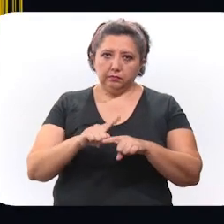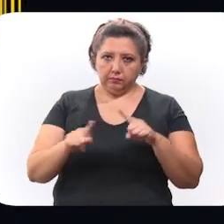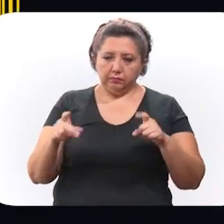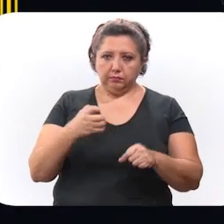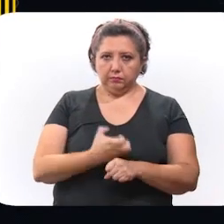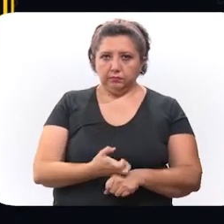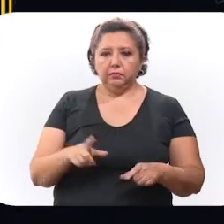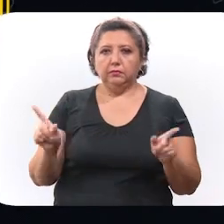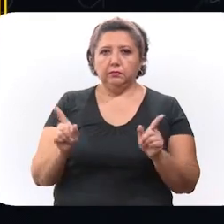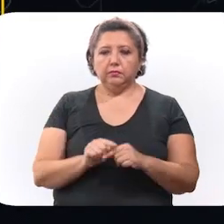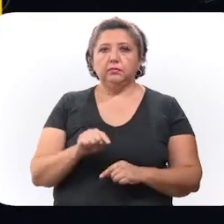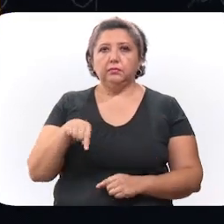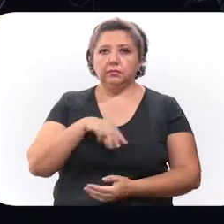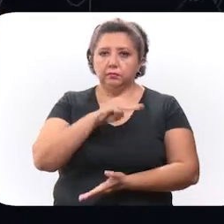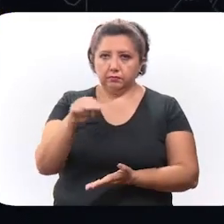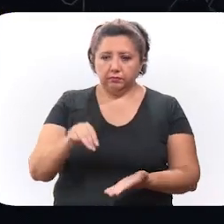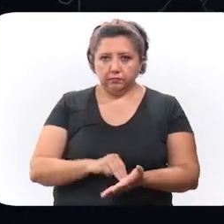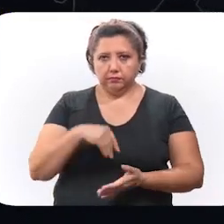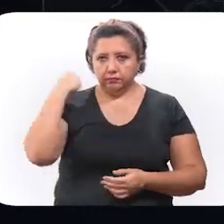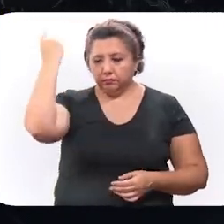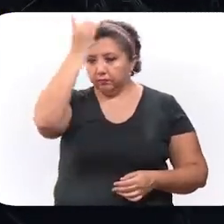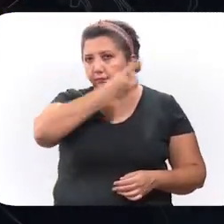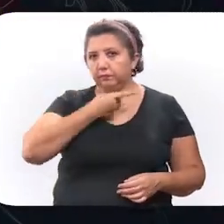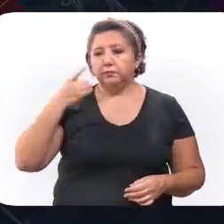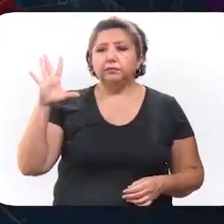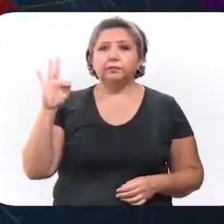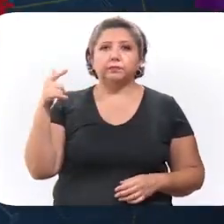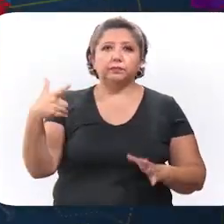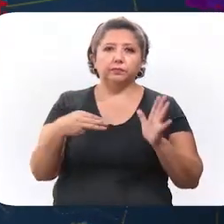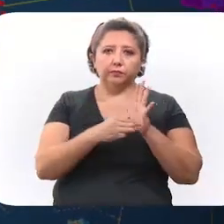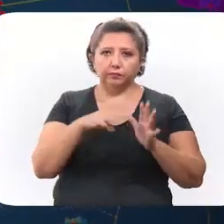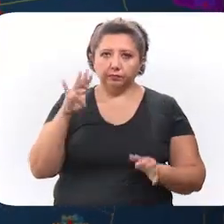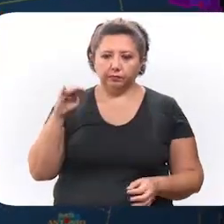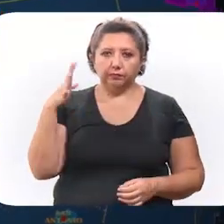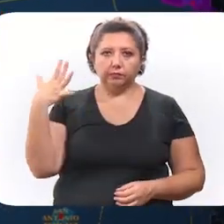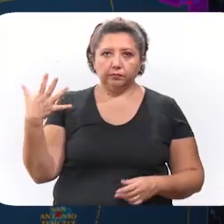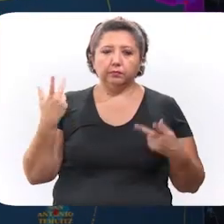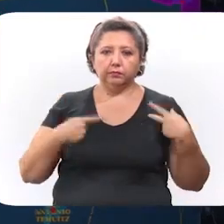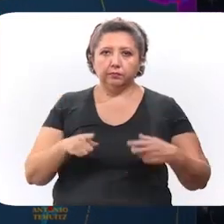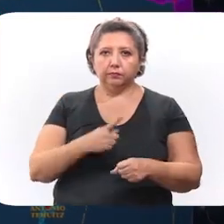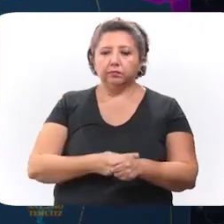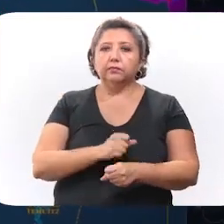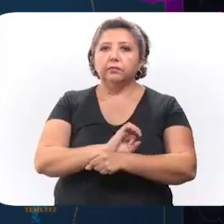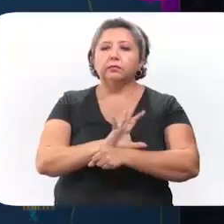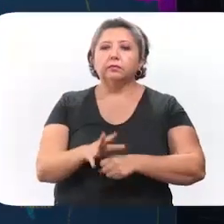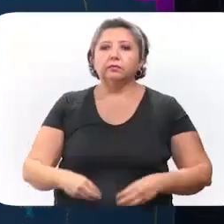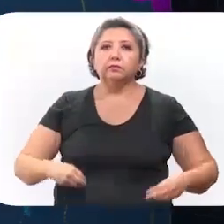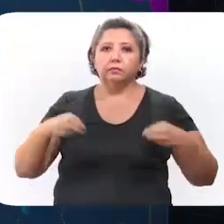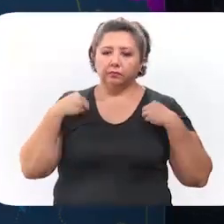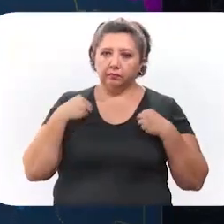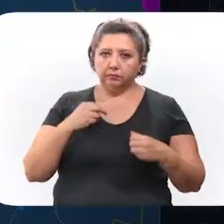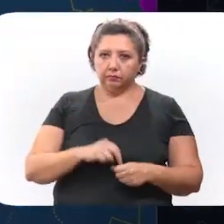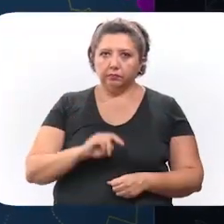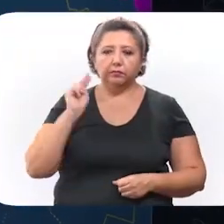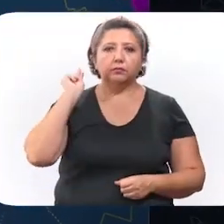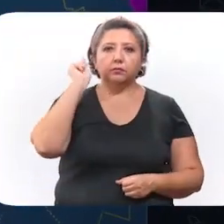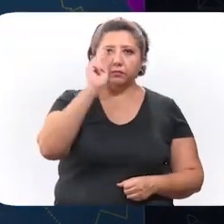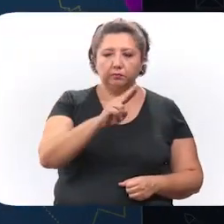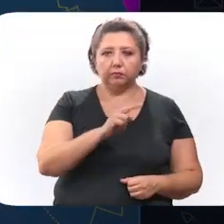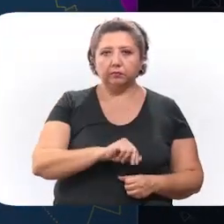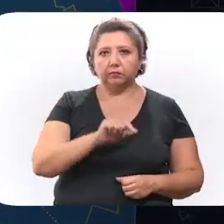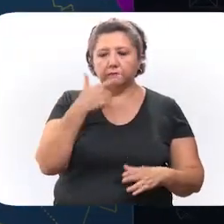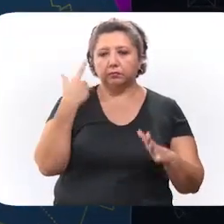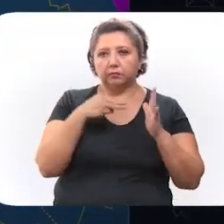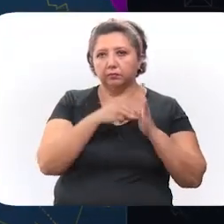estado. Específicamente en Mérida, se han diagnosticado 47.095 personas contagiadas de coronavirus que viven en la zona